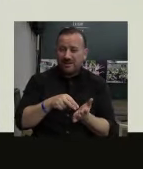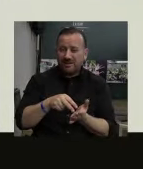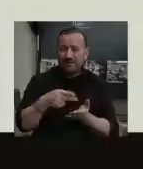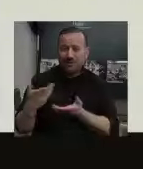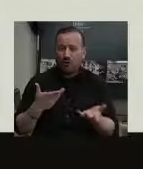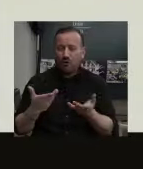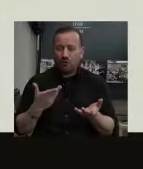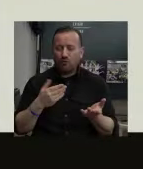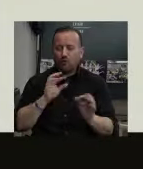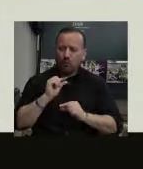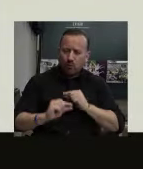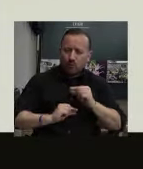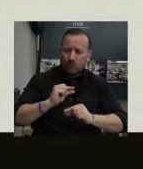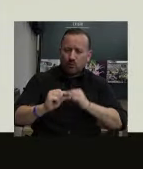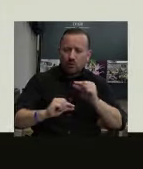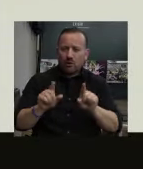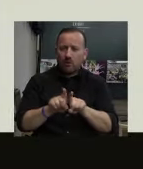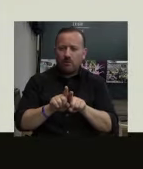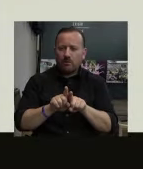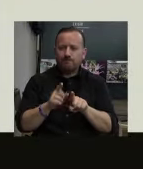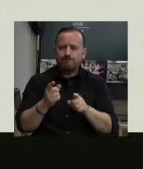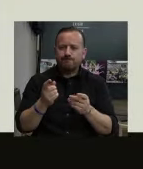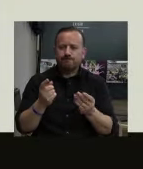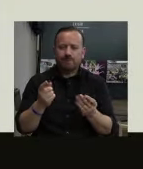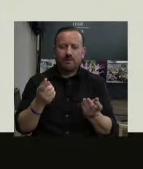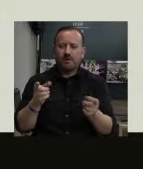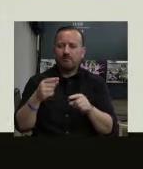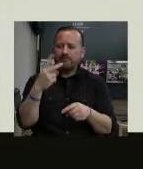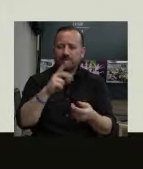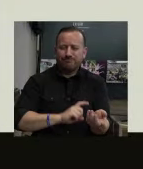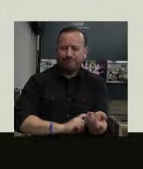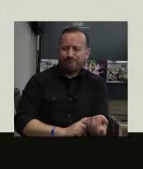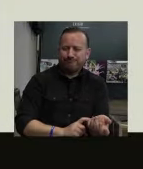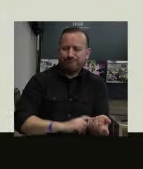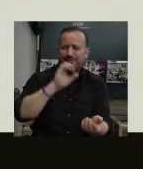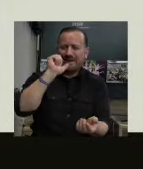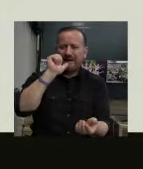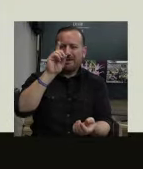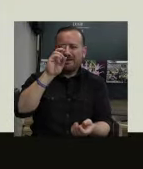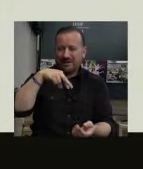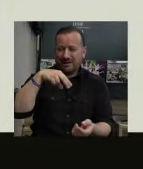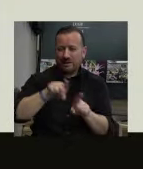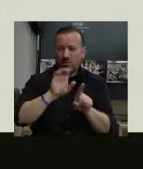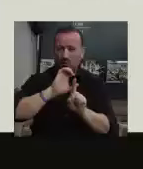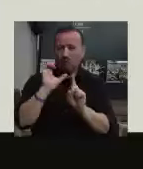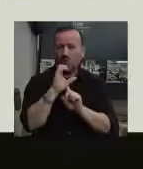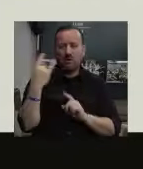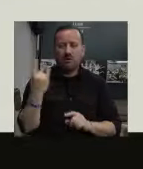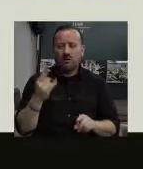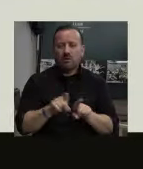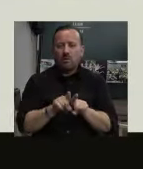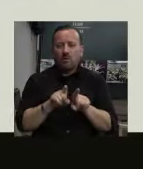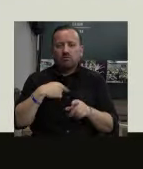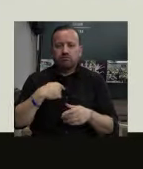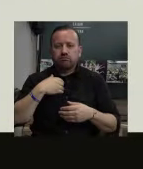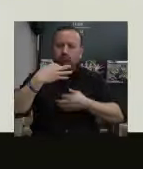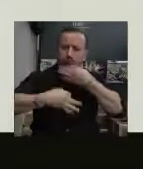convier poco a poco en el ADN de la cultura de la comunidad Universitaria y terminaré proponiendo